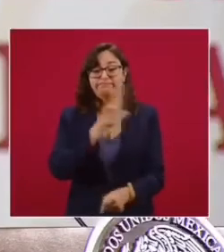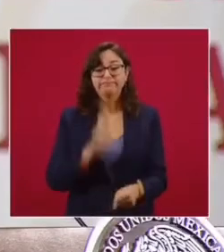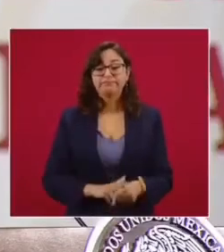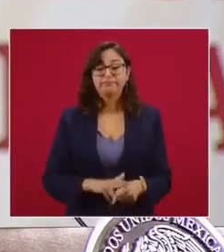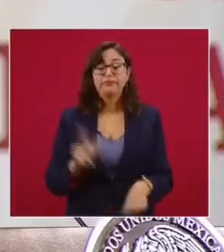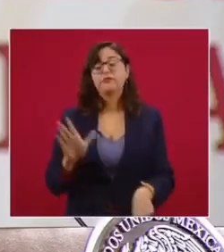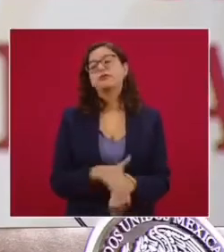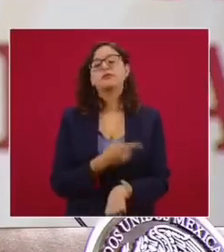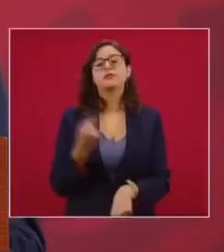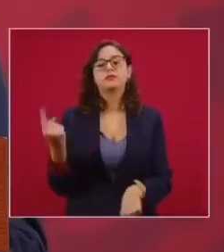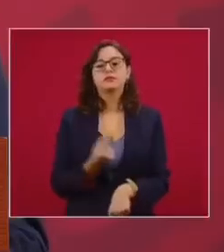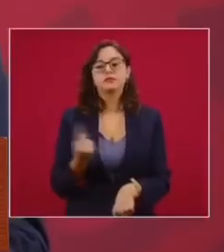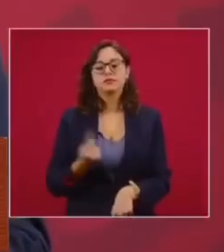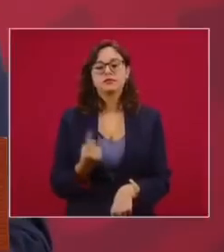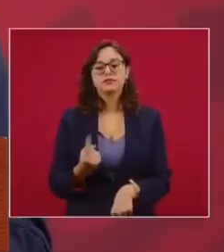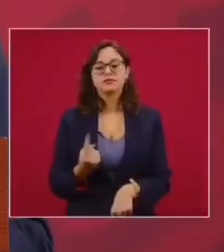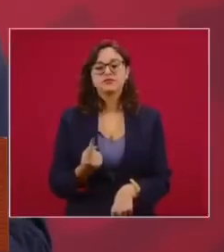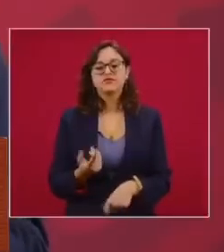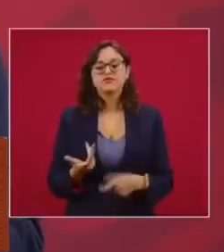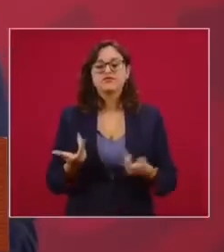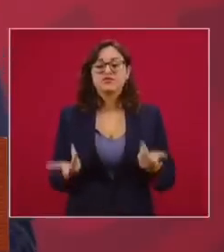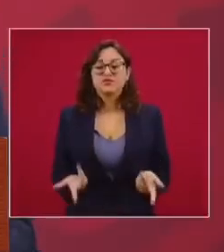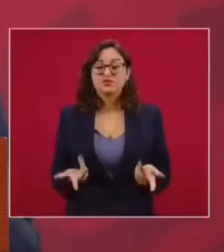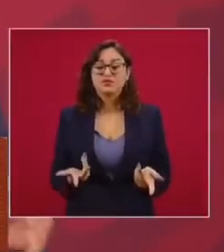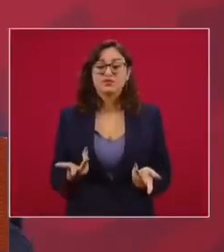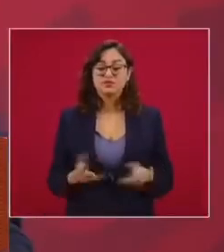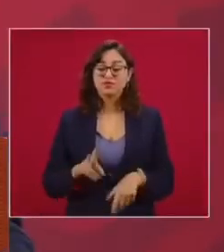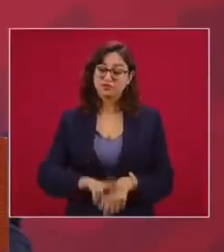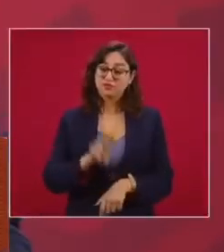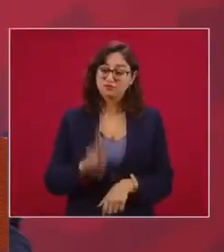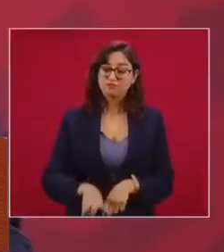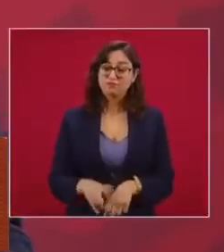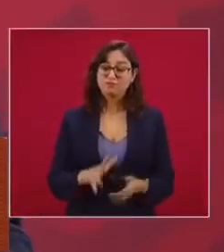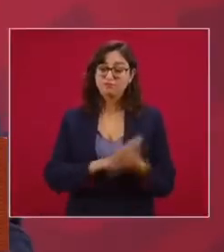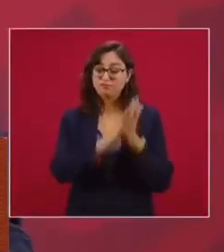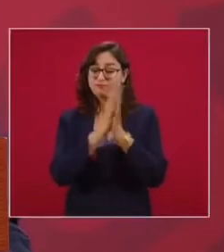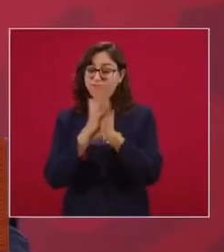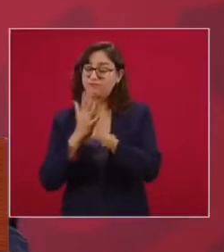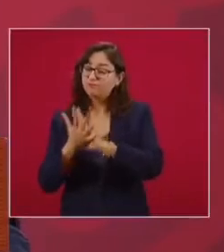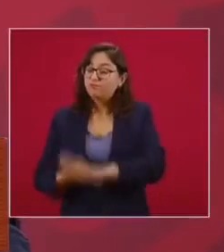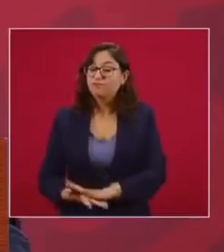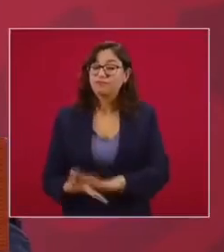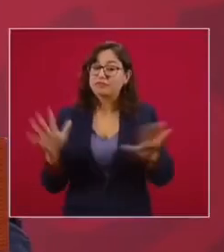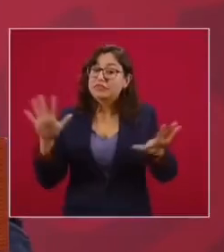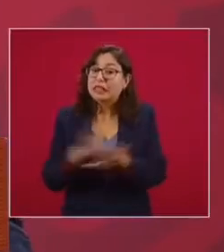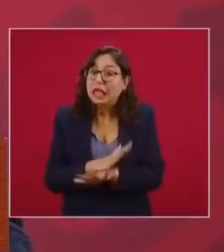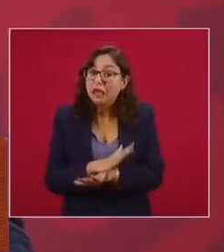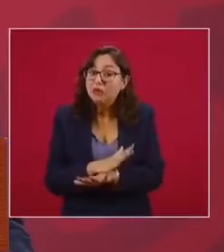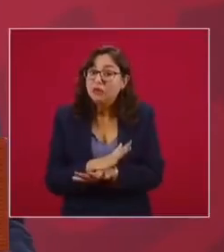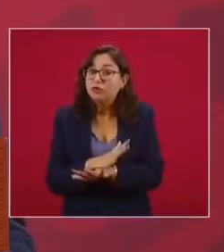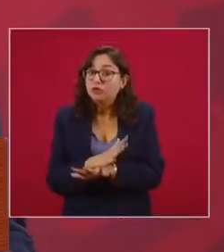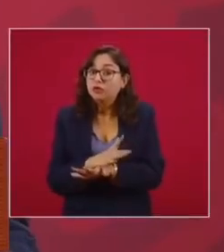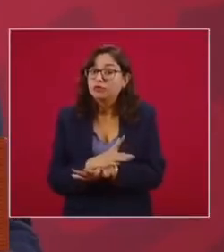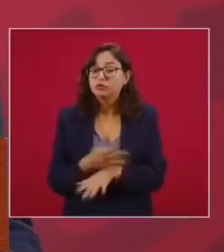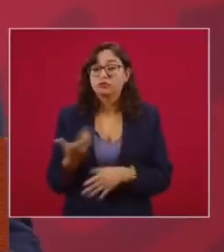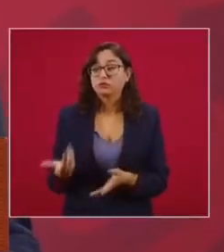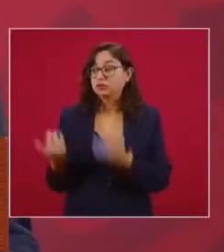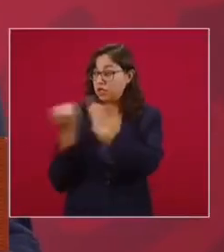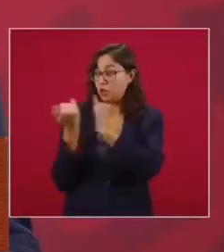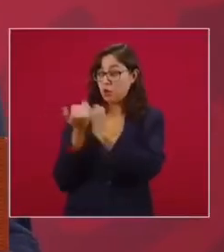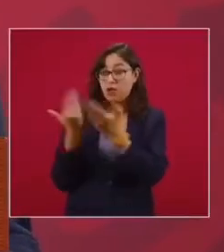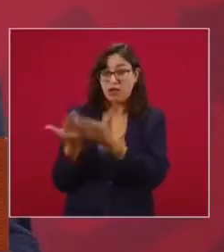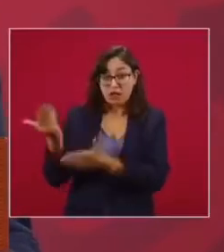porque se trata de una transformación. No es más de lo mismo, es cero